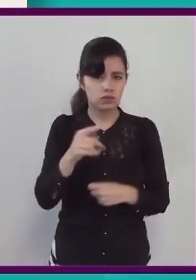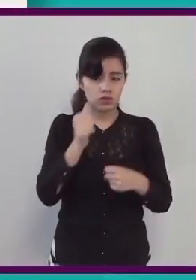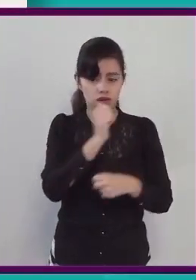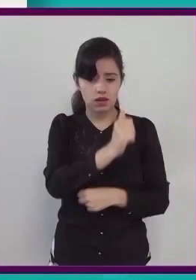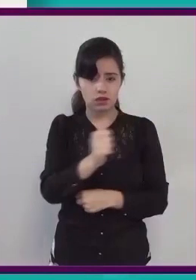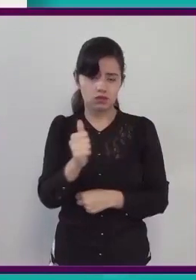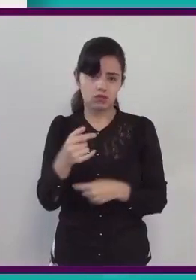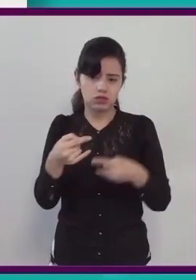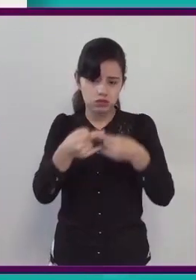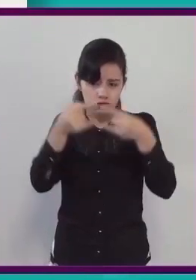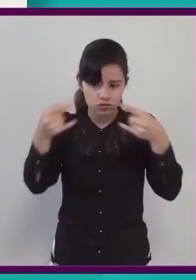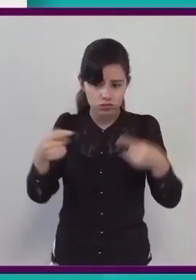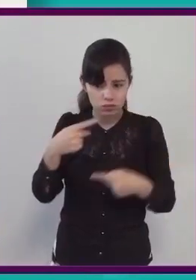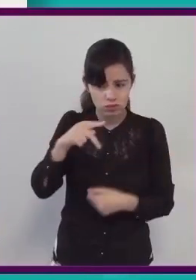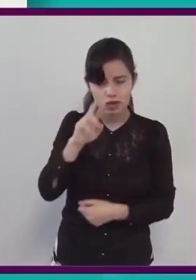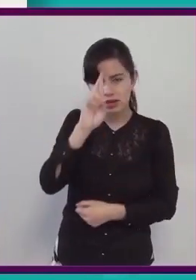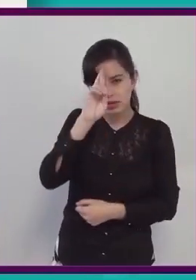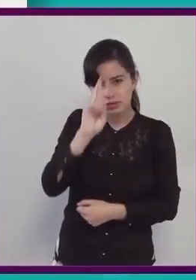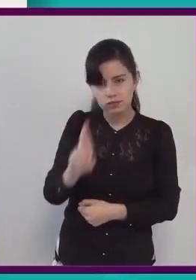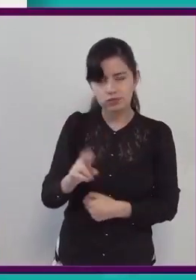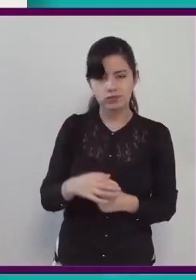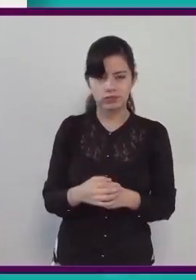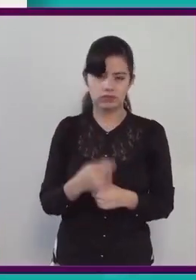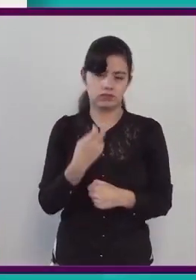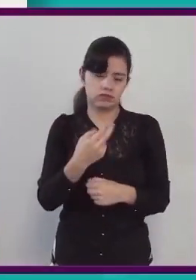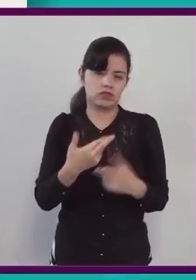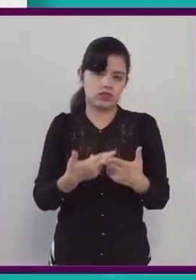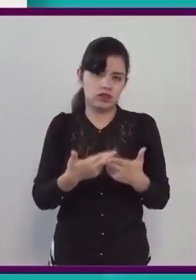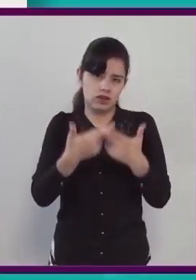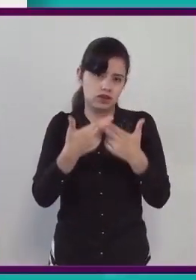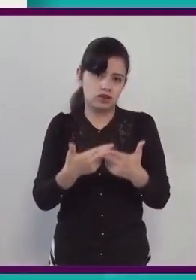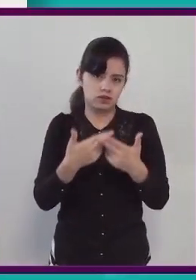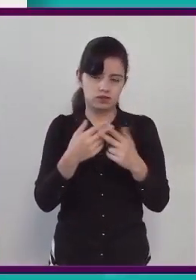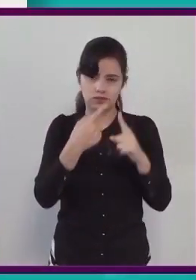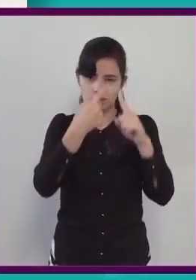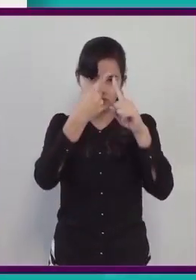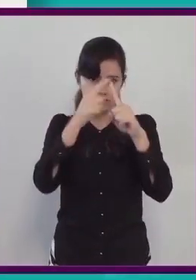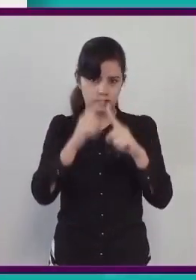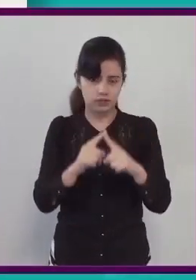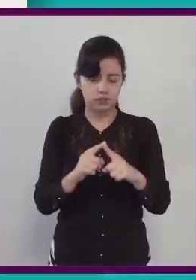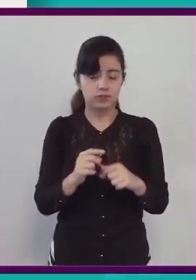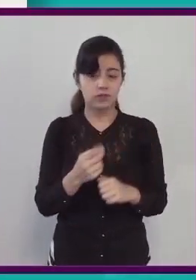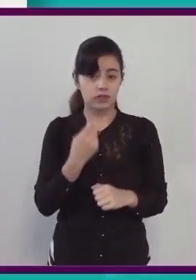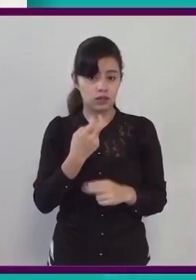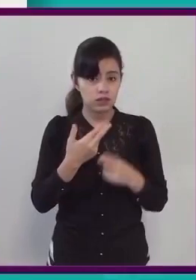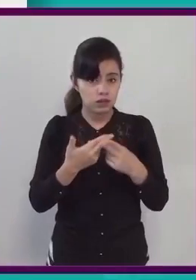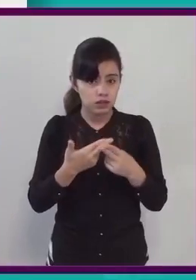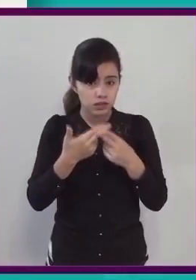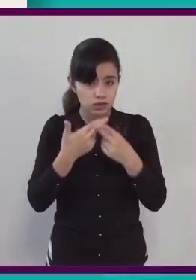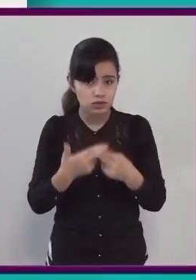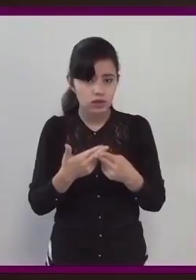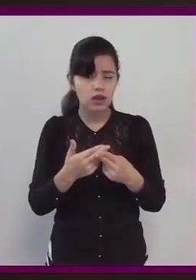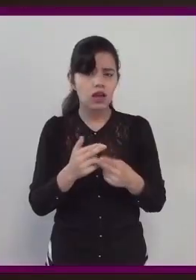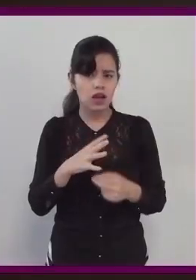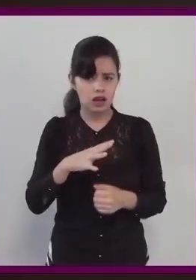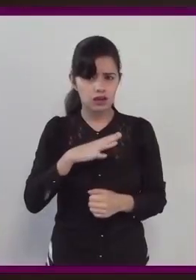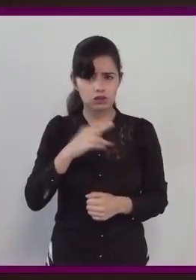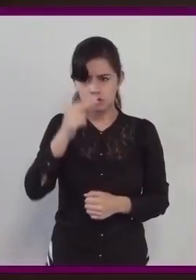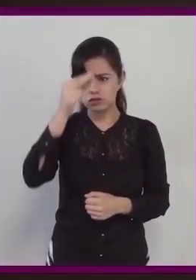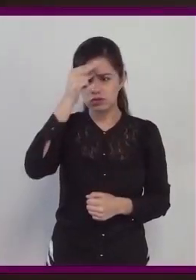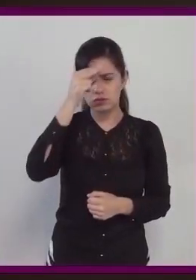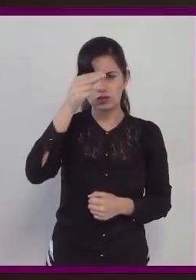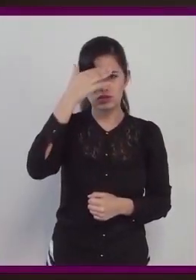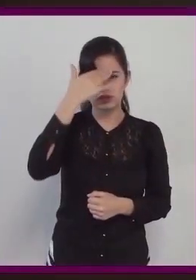la diferencia, ¿no? De cada una de las historias, de cada uno de los pueblos. Esa es una riqueza brutal.